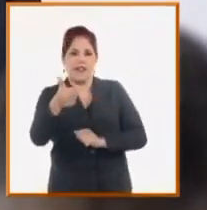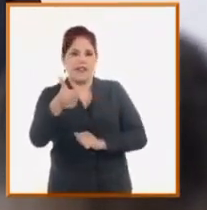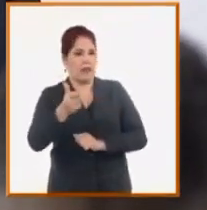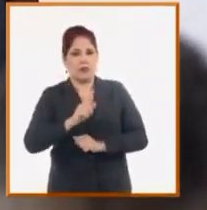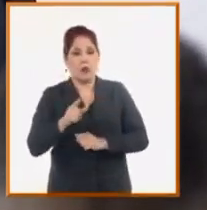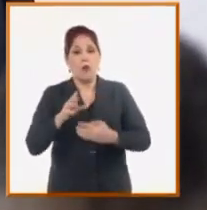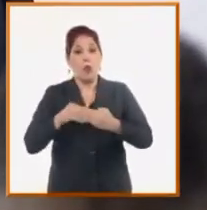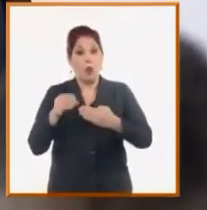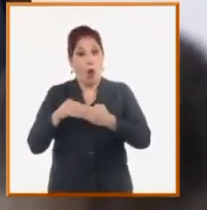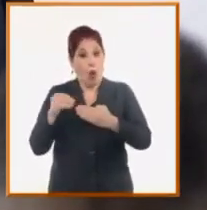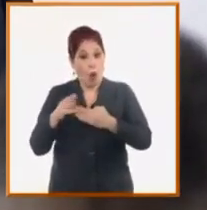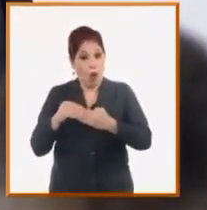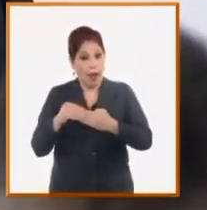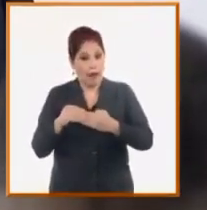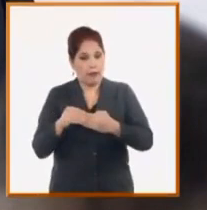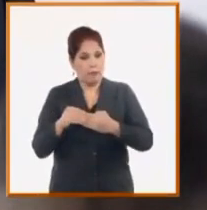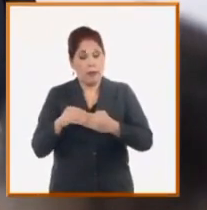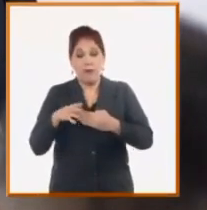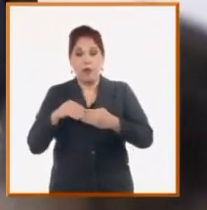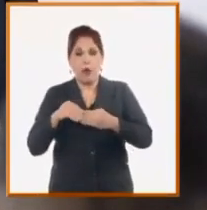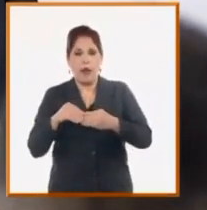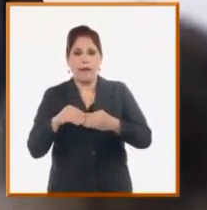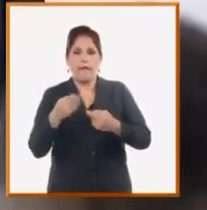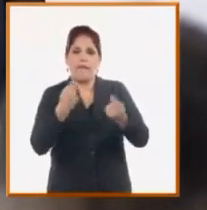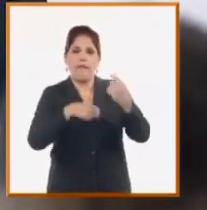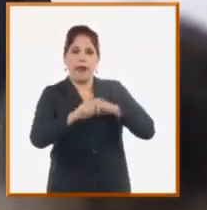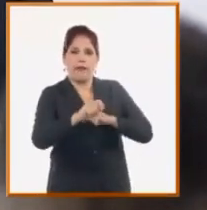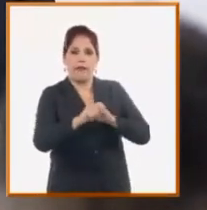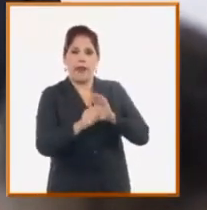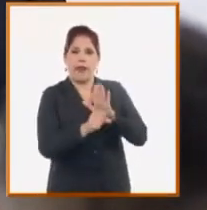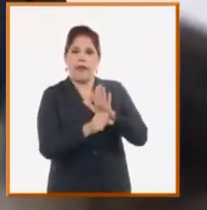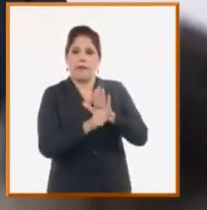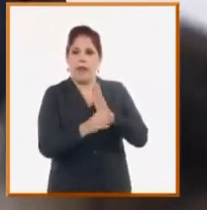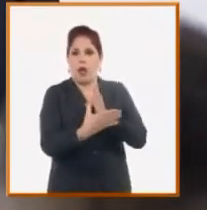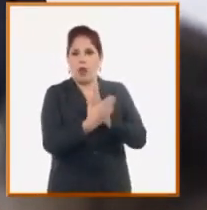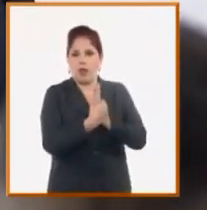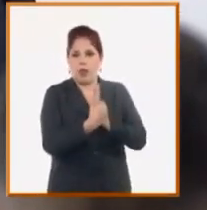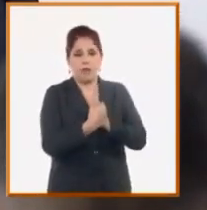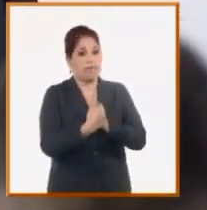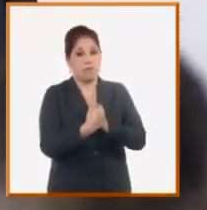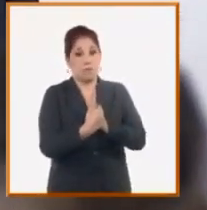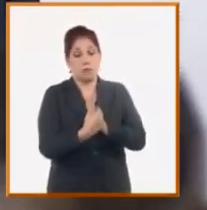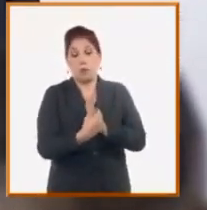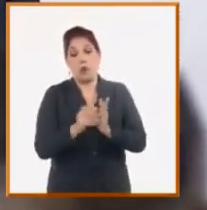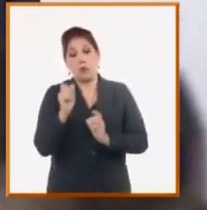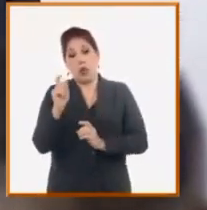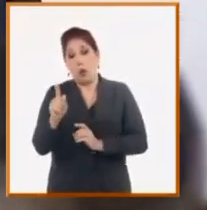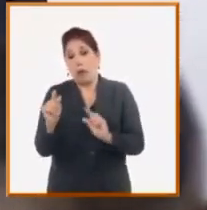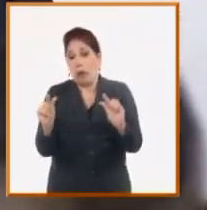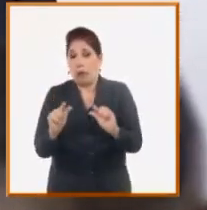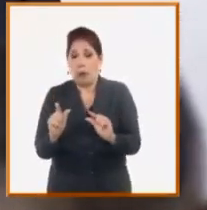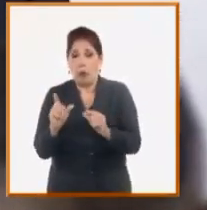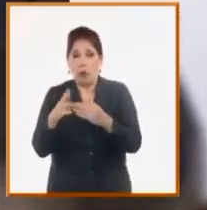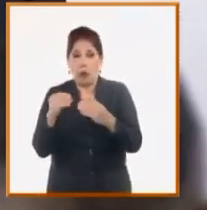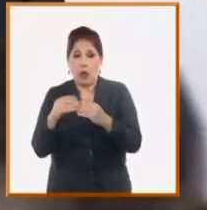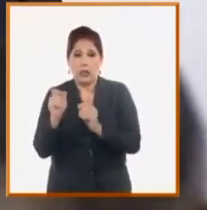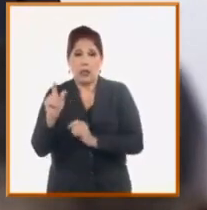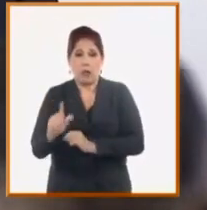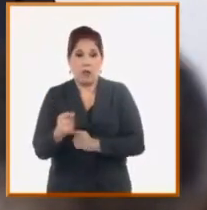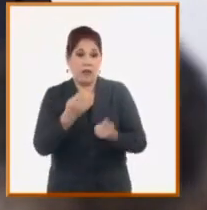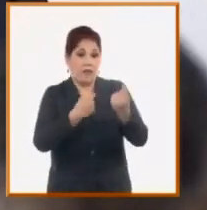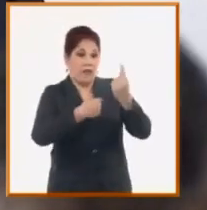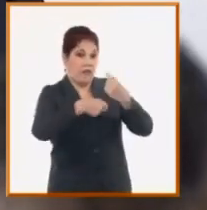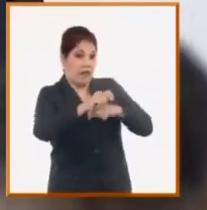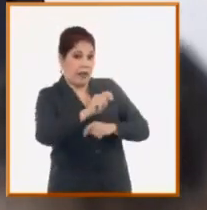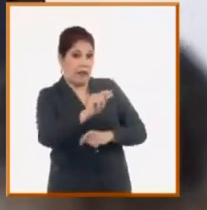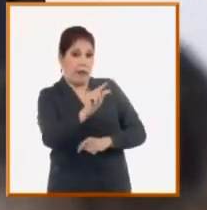la divisa que compra. Y como se compra tan poca divisa, la que se vende también